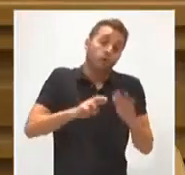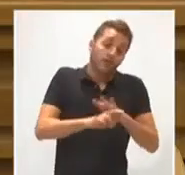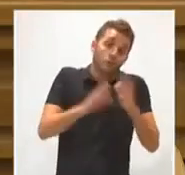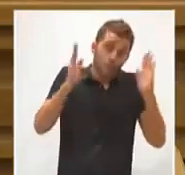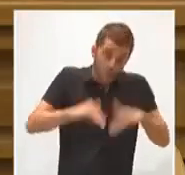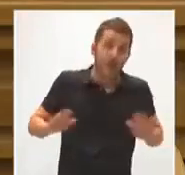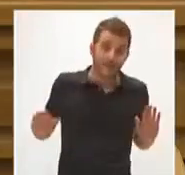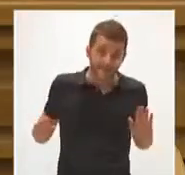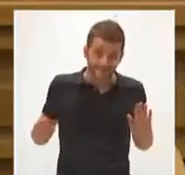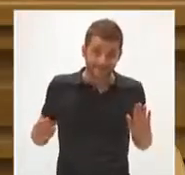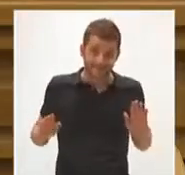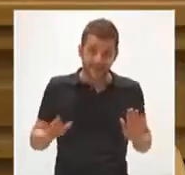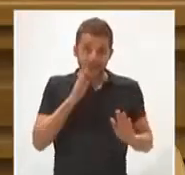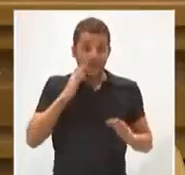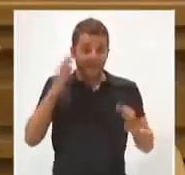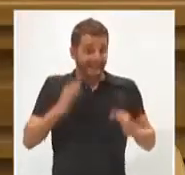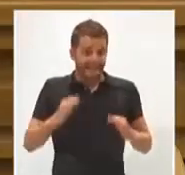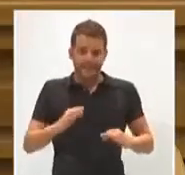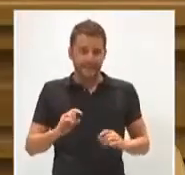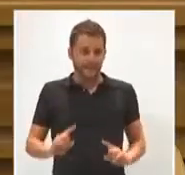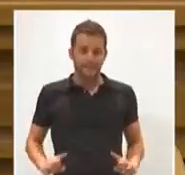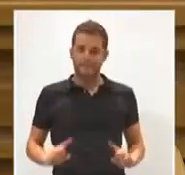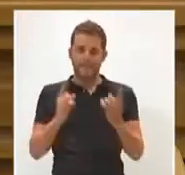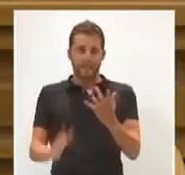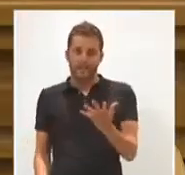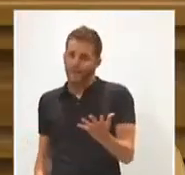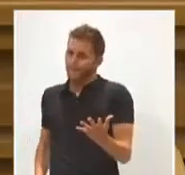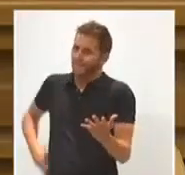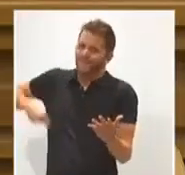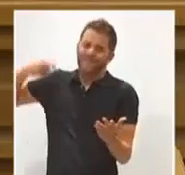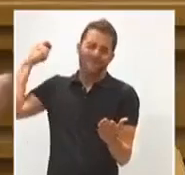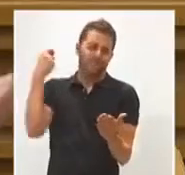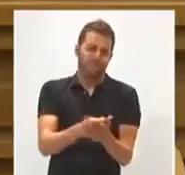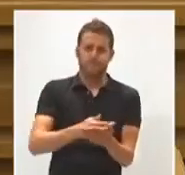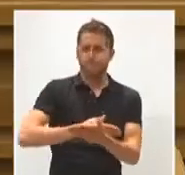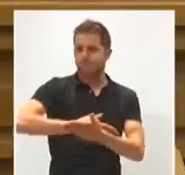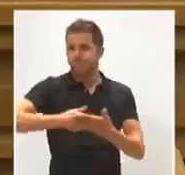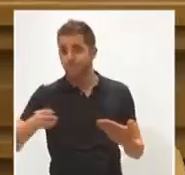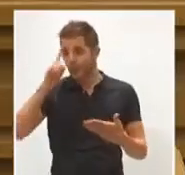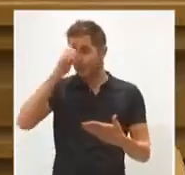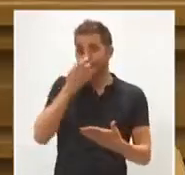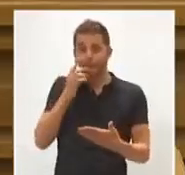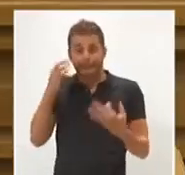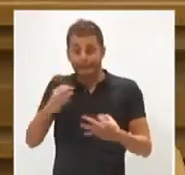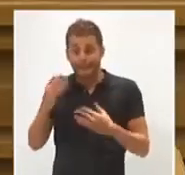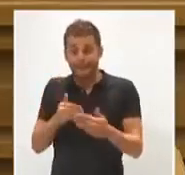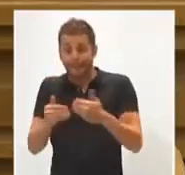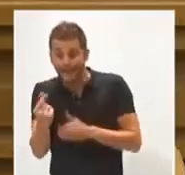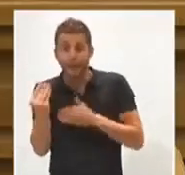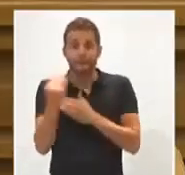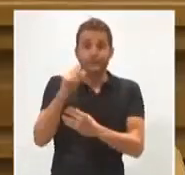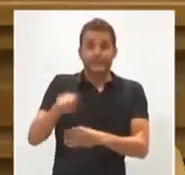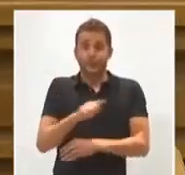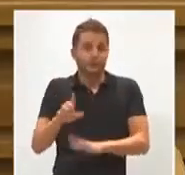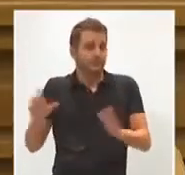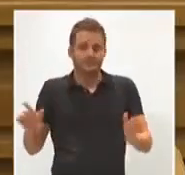porque en realidad empezamos gastando una millonada de un dinero que no sabíamos si va a llegar o no iba a llegar y nadie lo sabía entonces pero